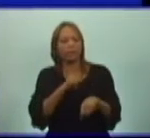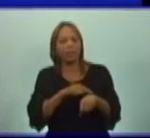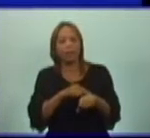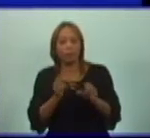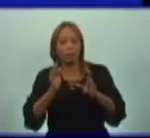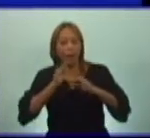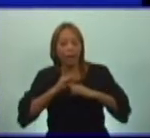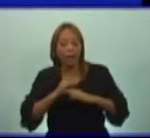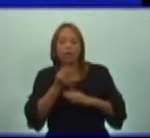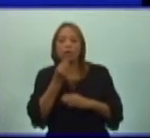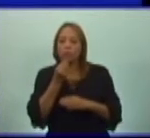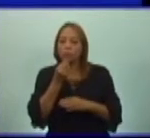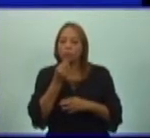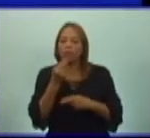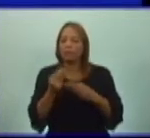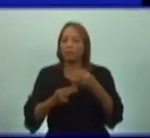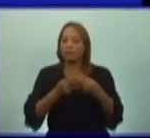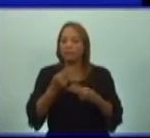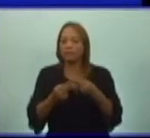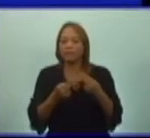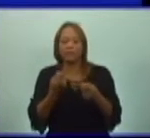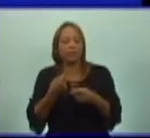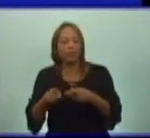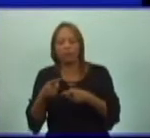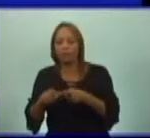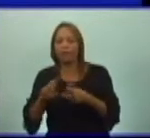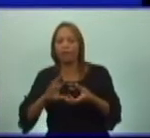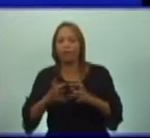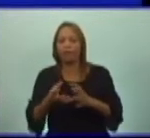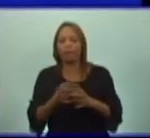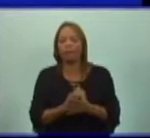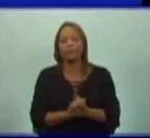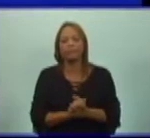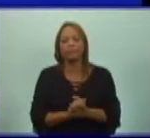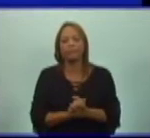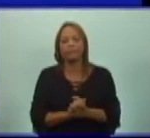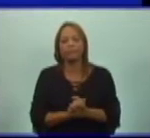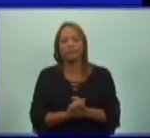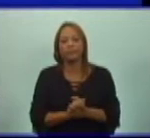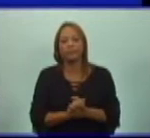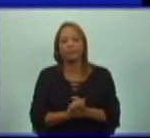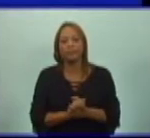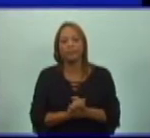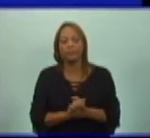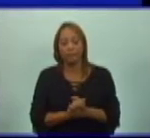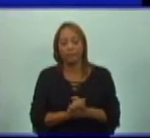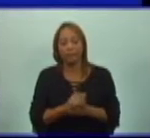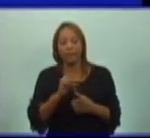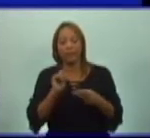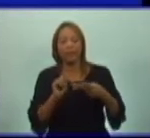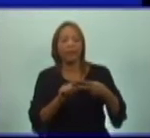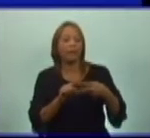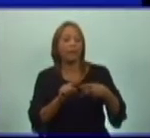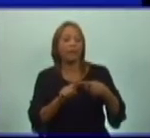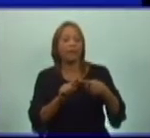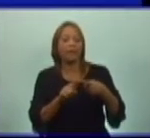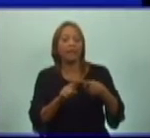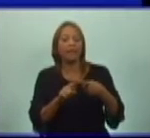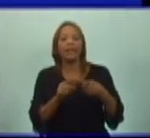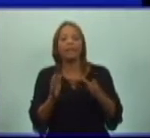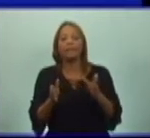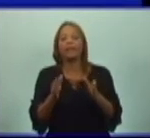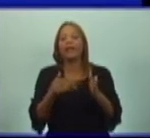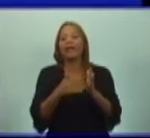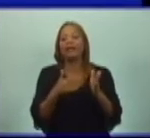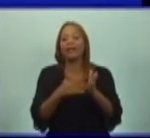tiempo, hay otras variantes para que puedan culminar de anotar. En primer orden, en la sesión de la tarde